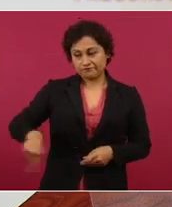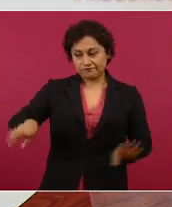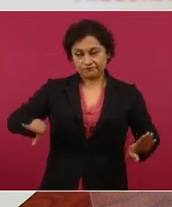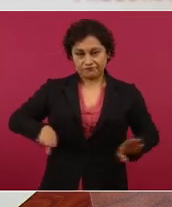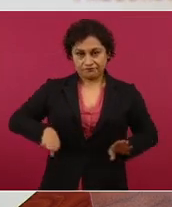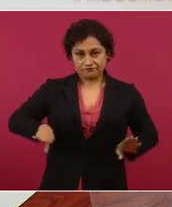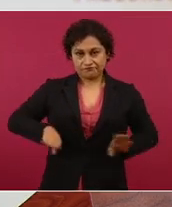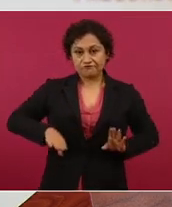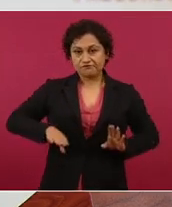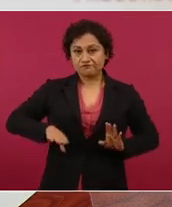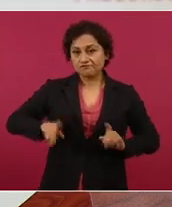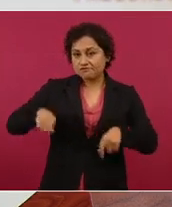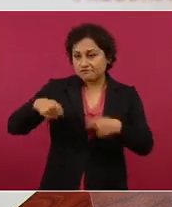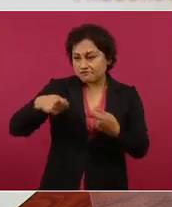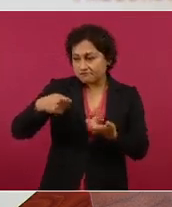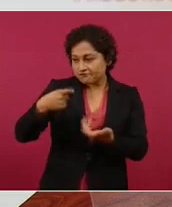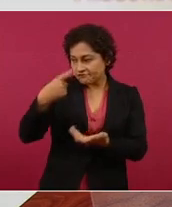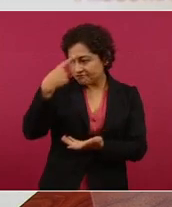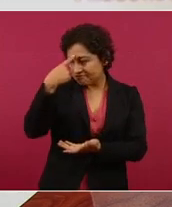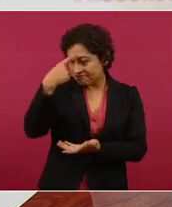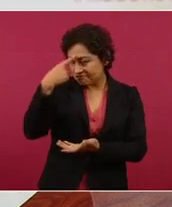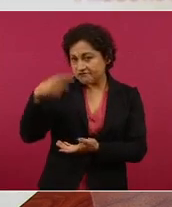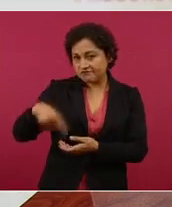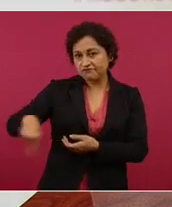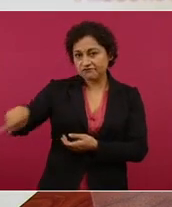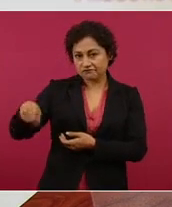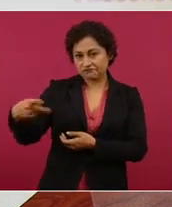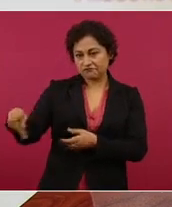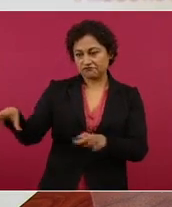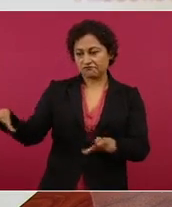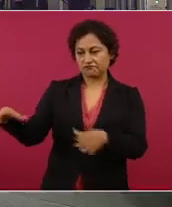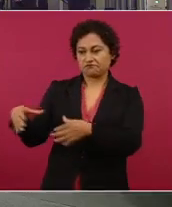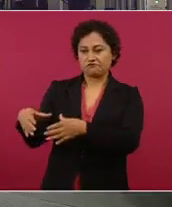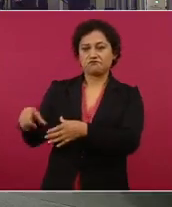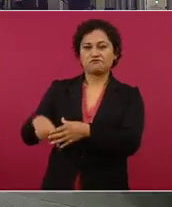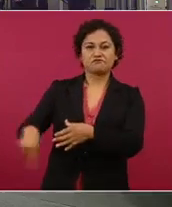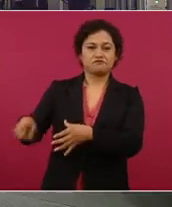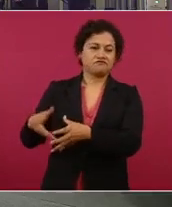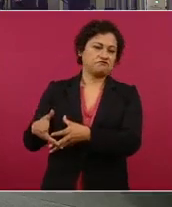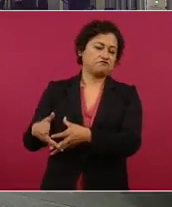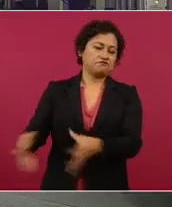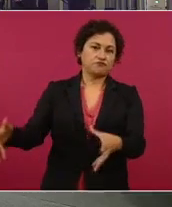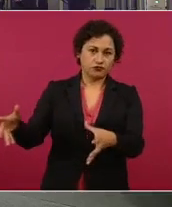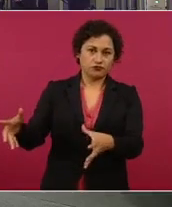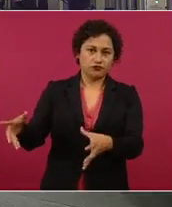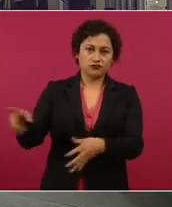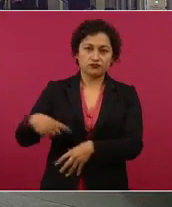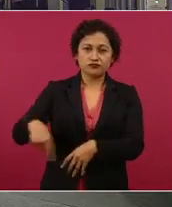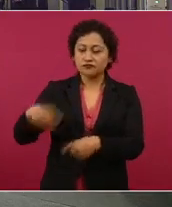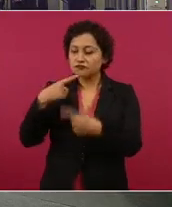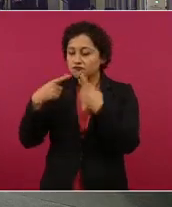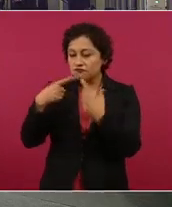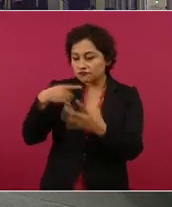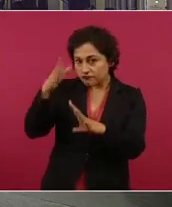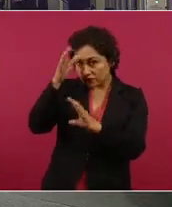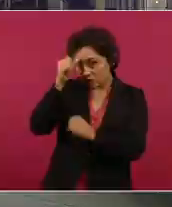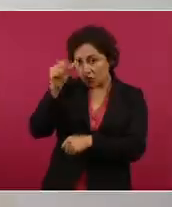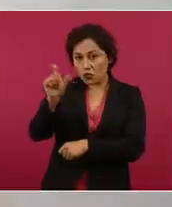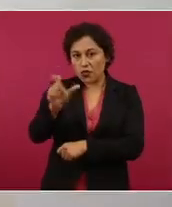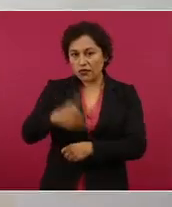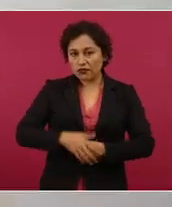conservadores, los del bloque conservador. ¿Cuándo se van a poner de acuerdo? ¿Les va a ganar el